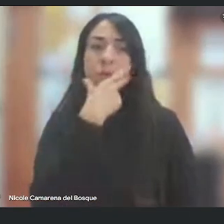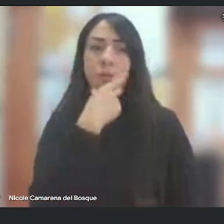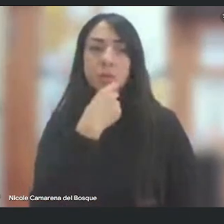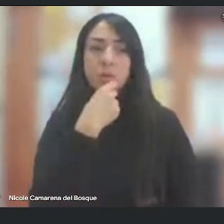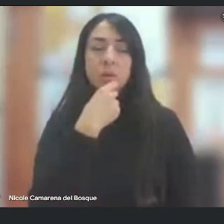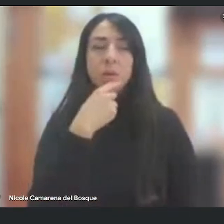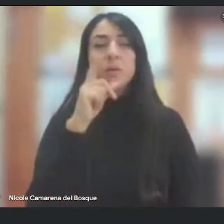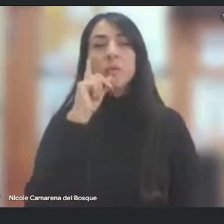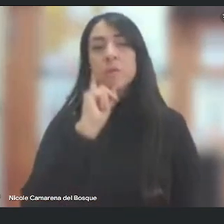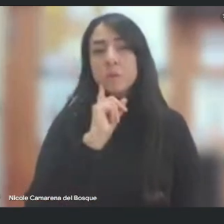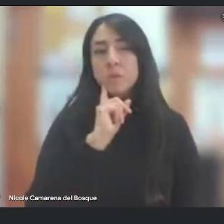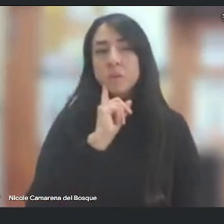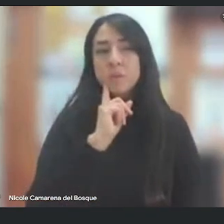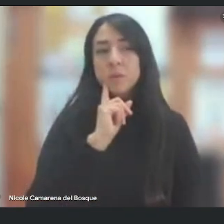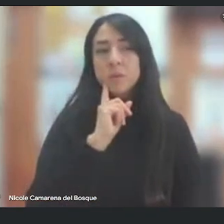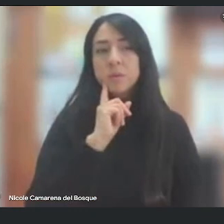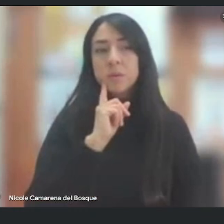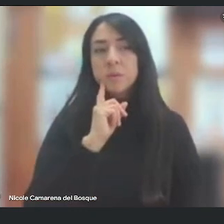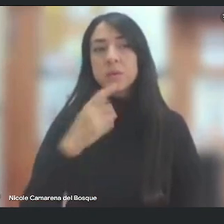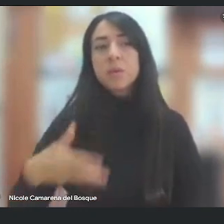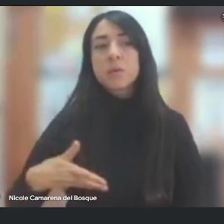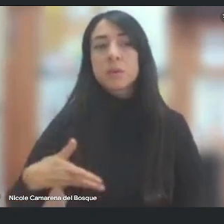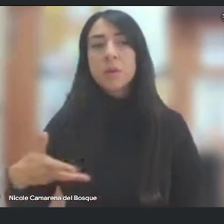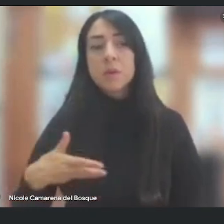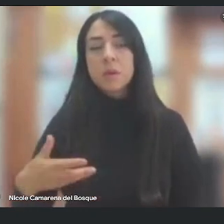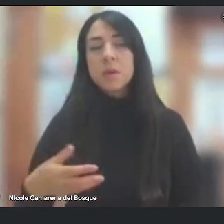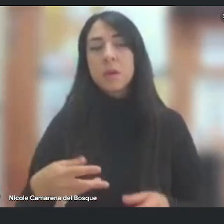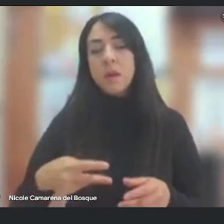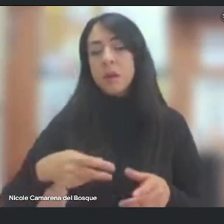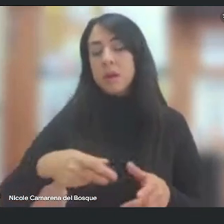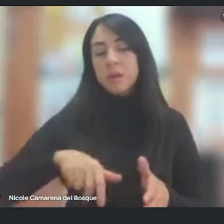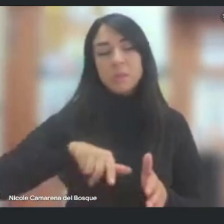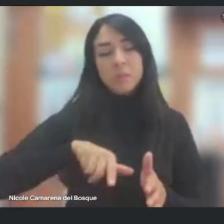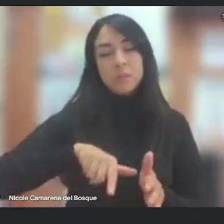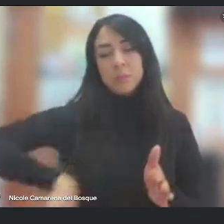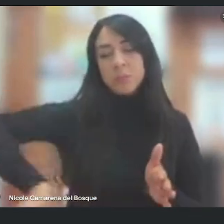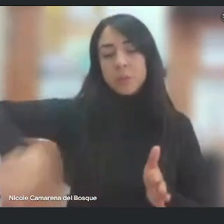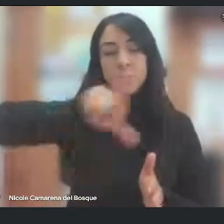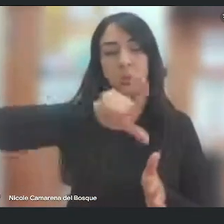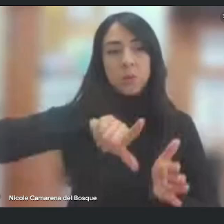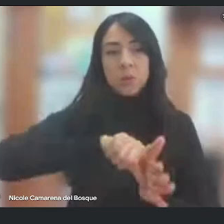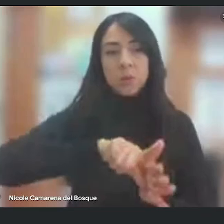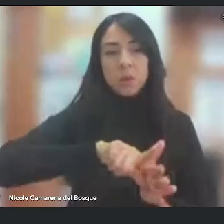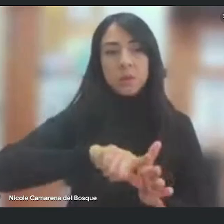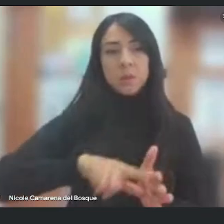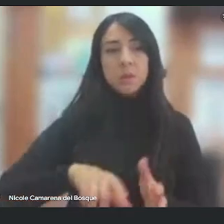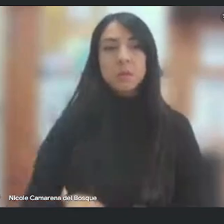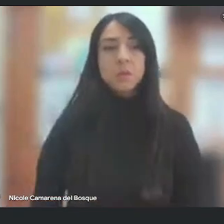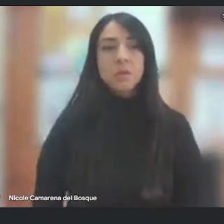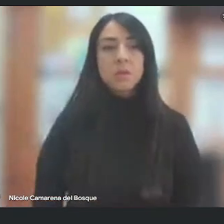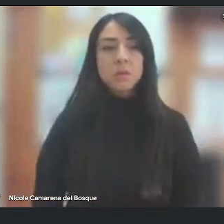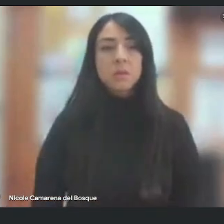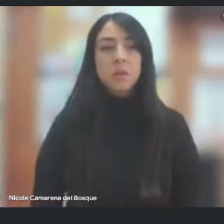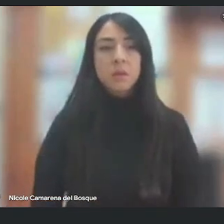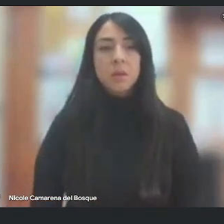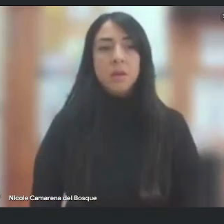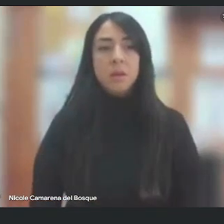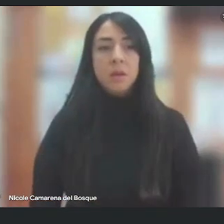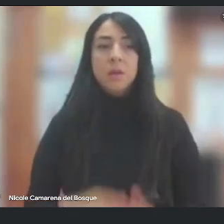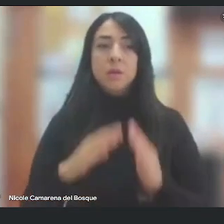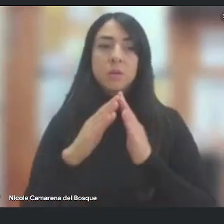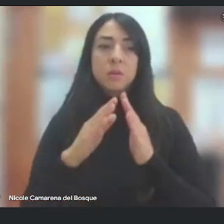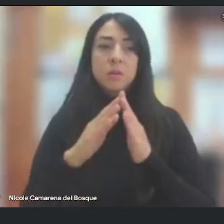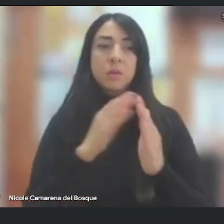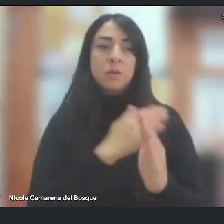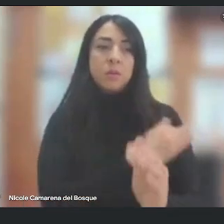su individualidad, su identidad personal para la toma de decisiones sobre su vida y sus relaciones afectivas